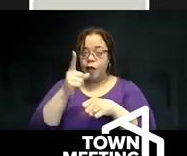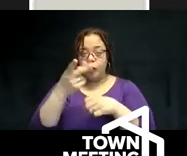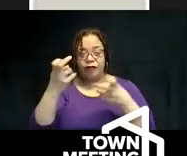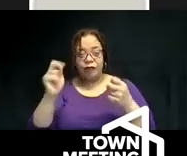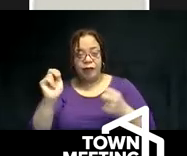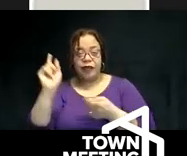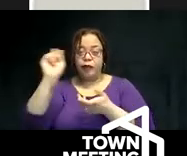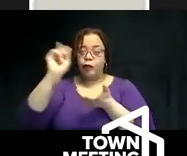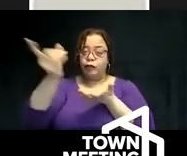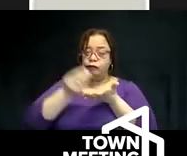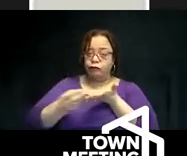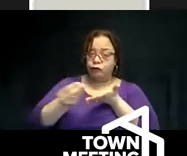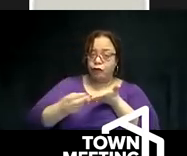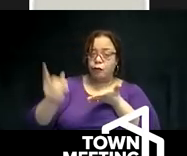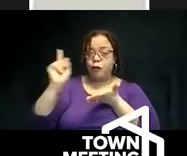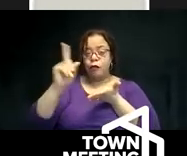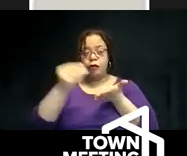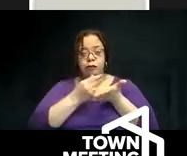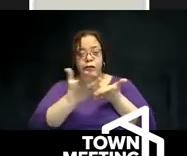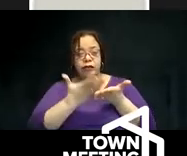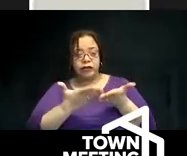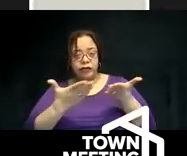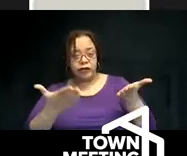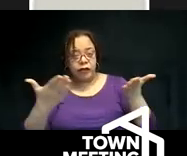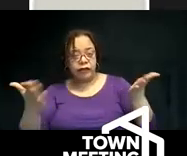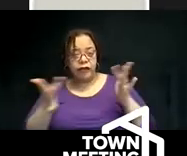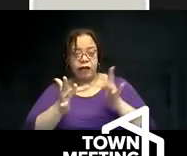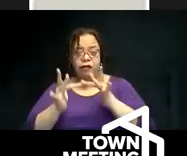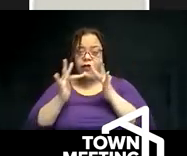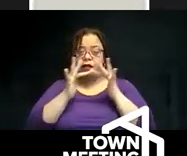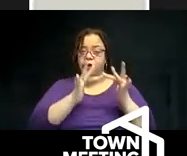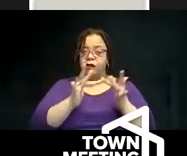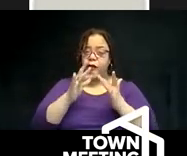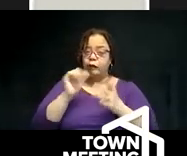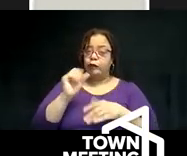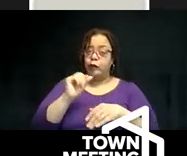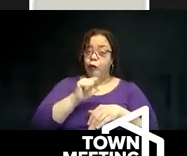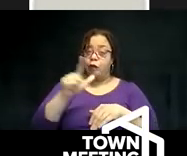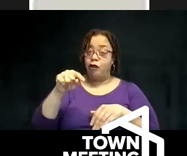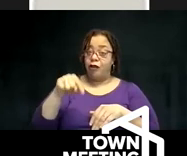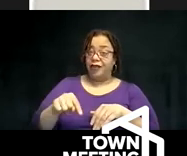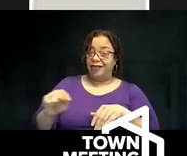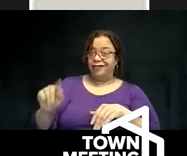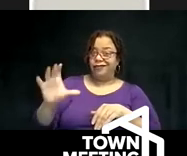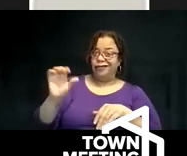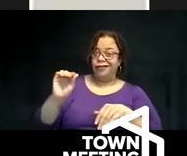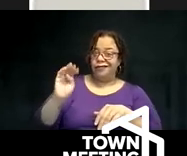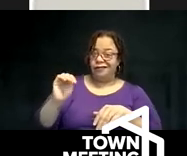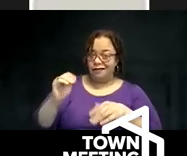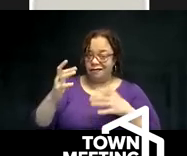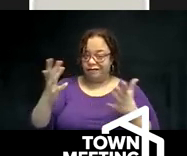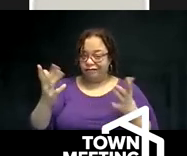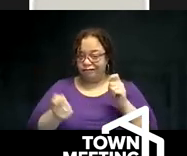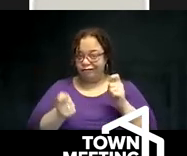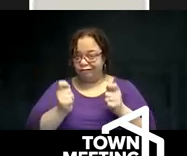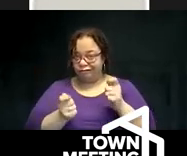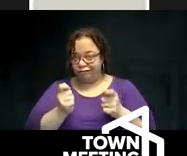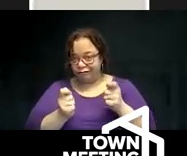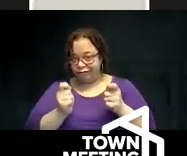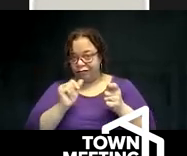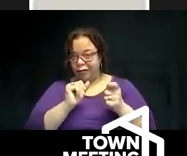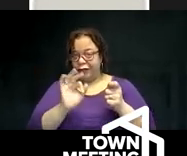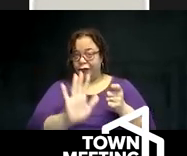Esto es todo haciendo tu data mercancía y cómo llega a donde ti. Alguien está comprando acceso a esa